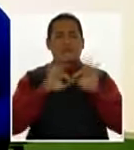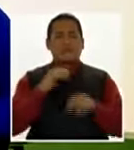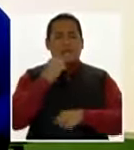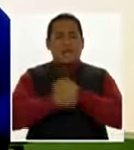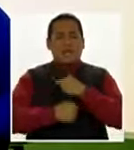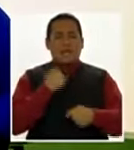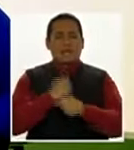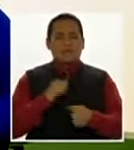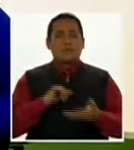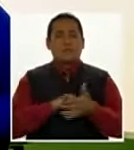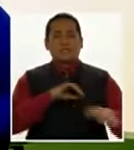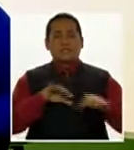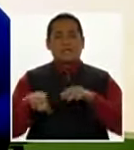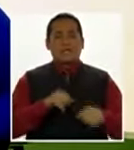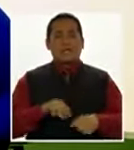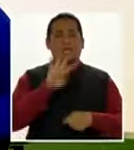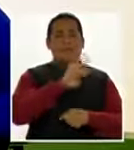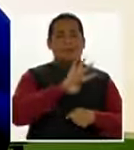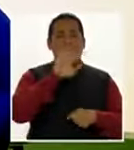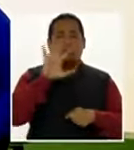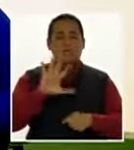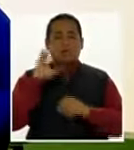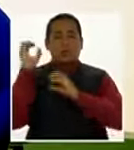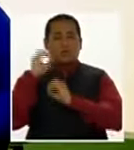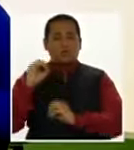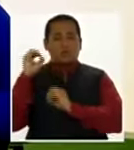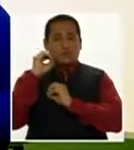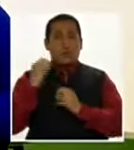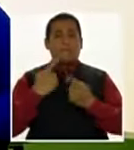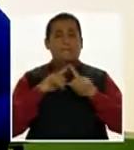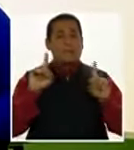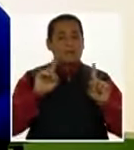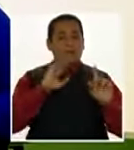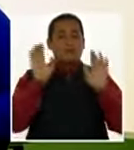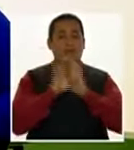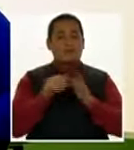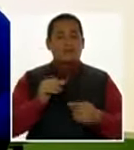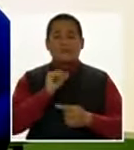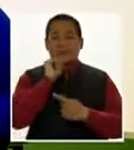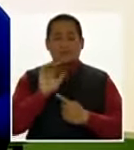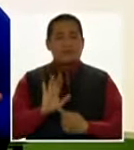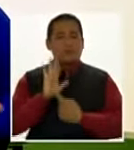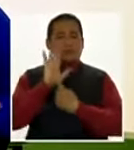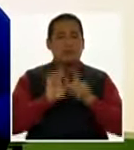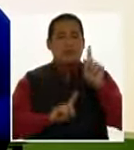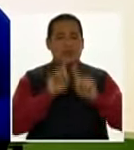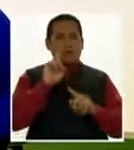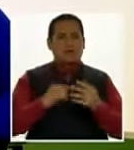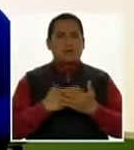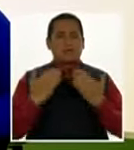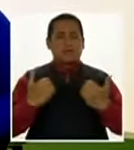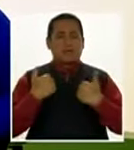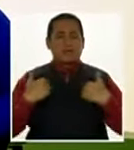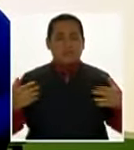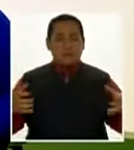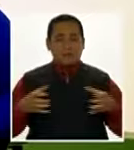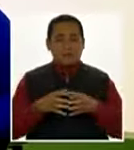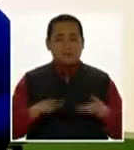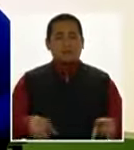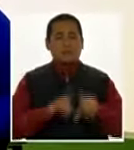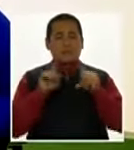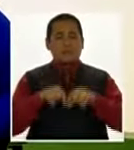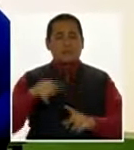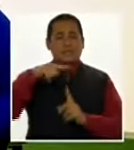tan importante anual que se realizará el 4 y 5 de octubre. Pero faltó mostrarnos algunas novedades que tenía